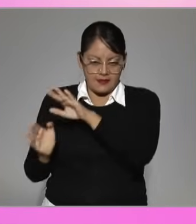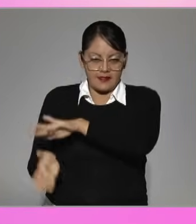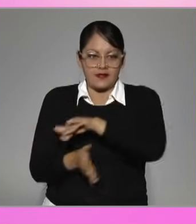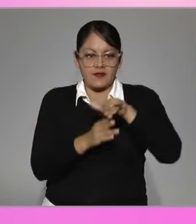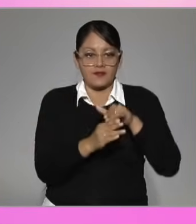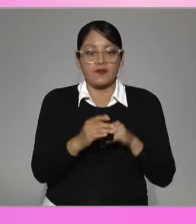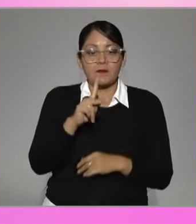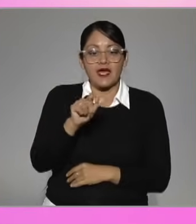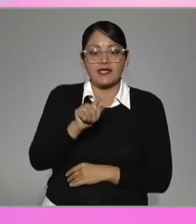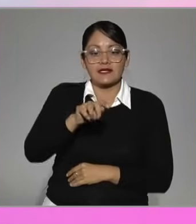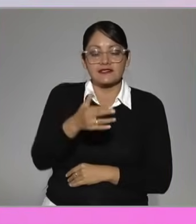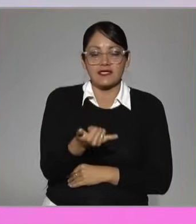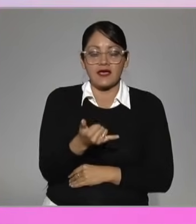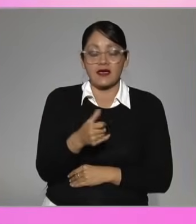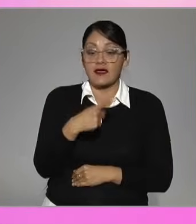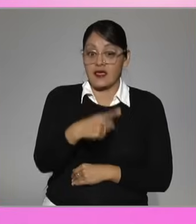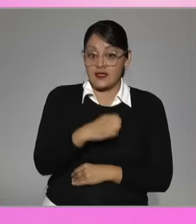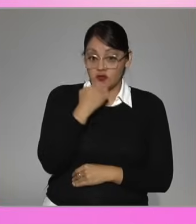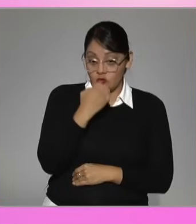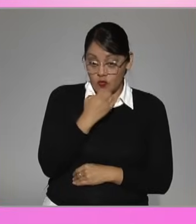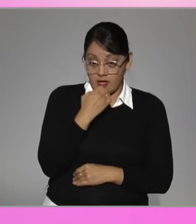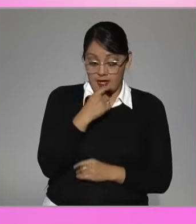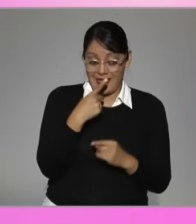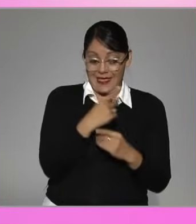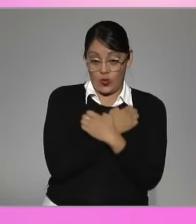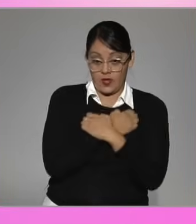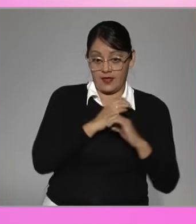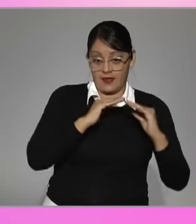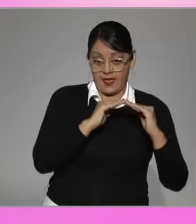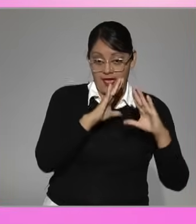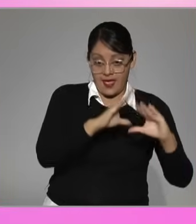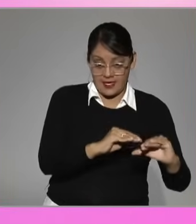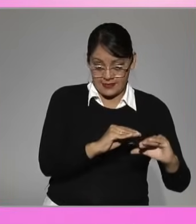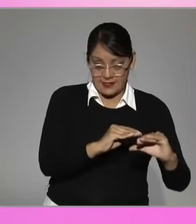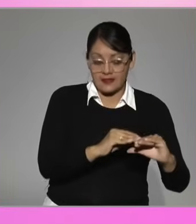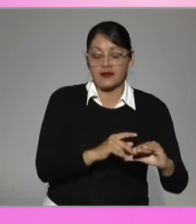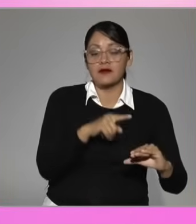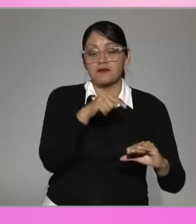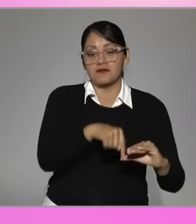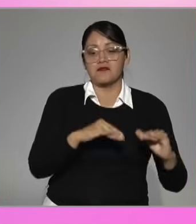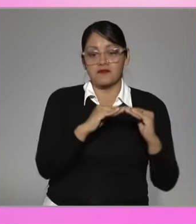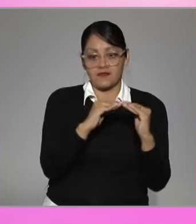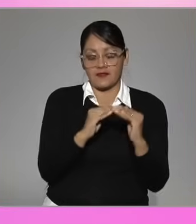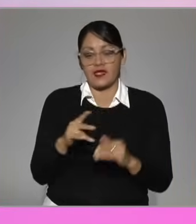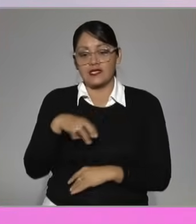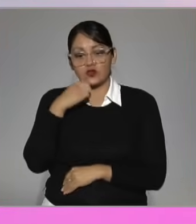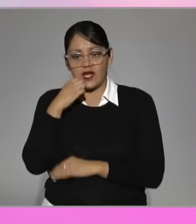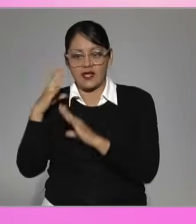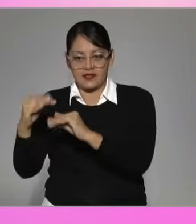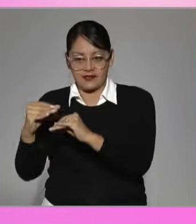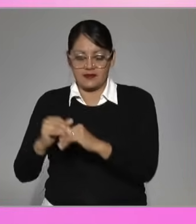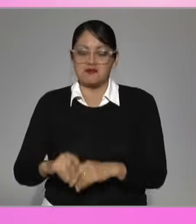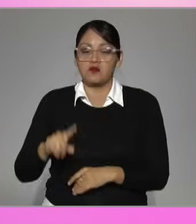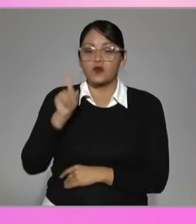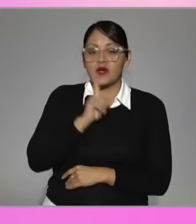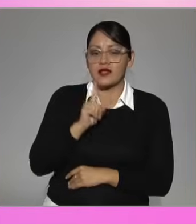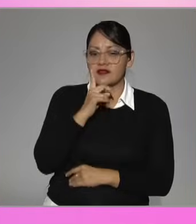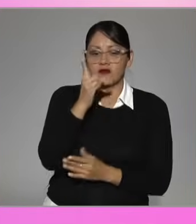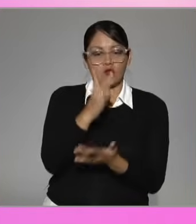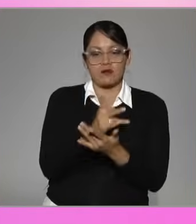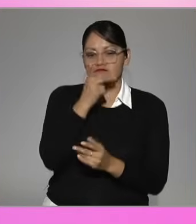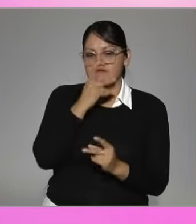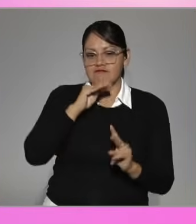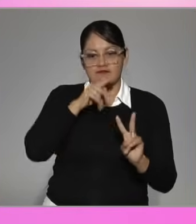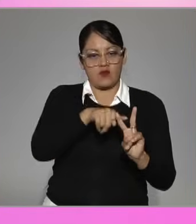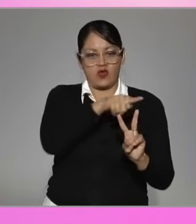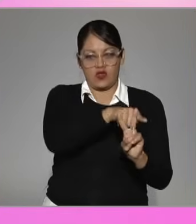y en la escuela, la enseñanza. Fer Colores, solamente de los padres, de nadie más. Isabel Venegas Silva,